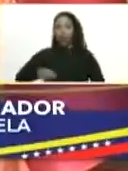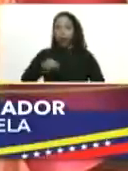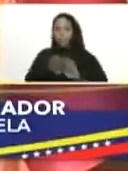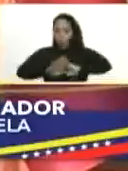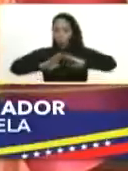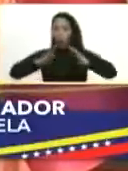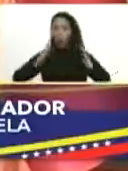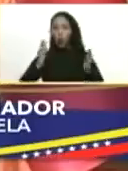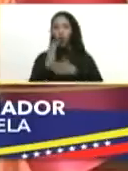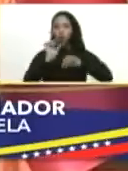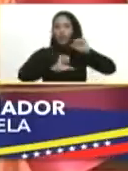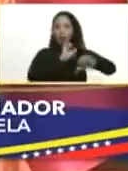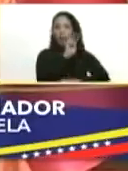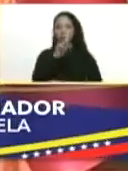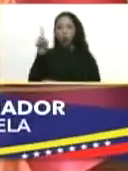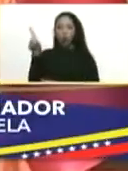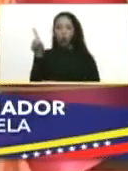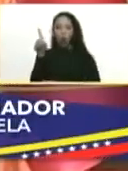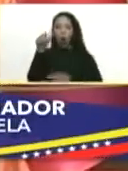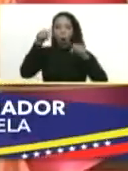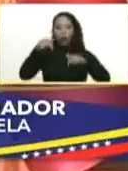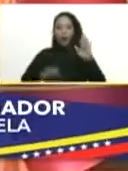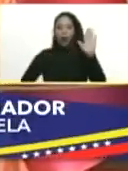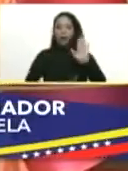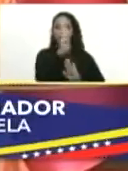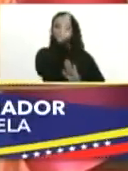mundo del siglo XXI, que está en pleno desarrollo.